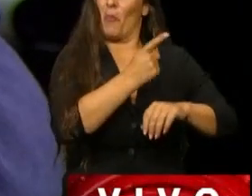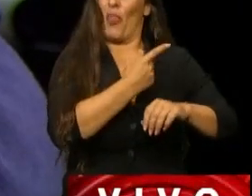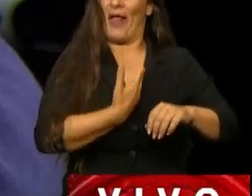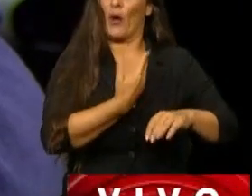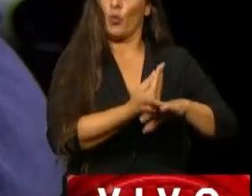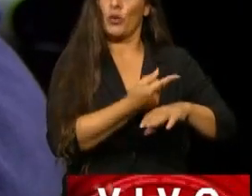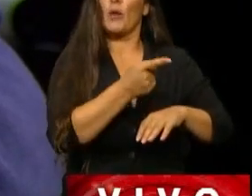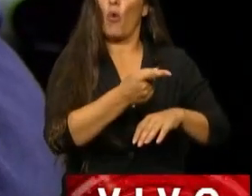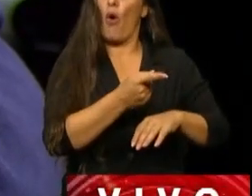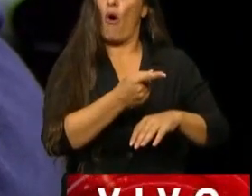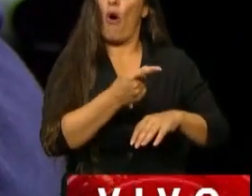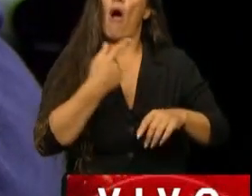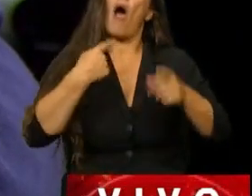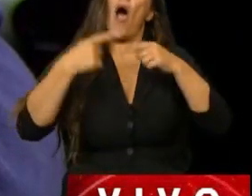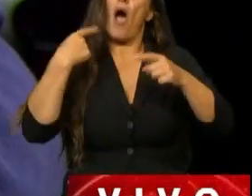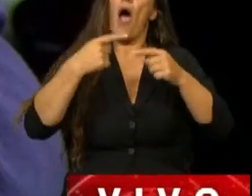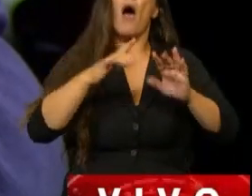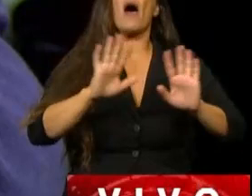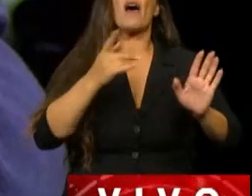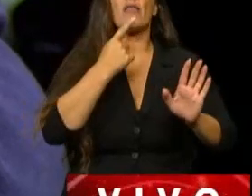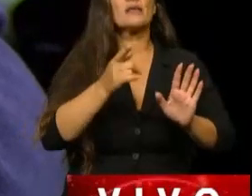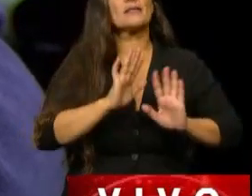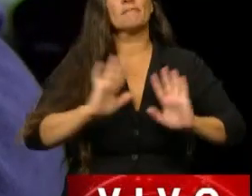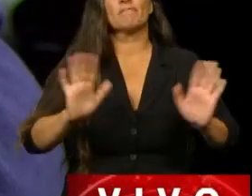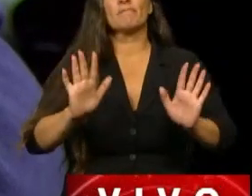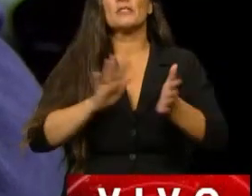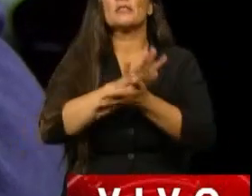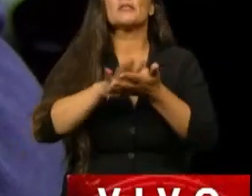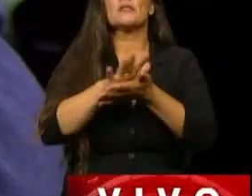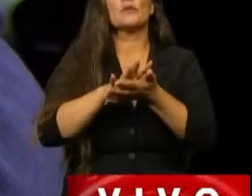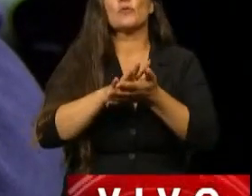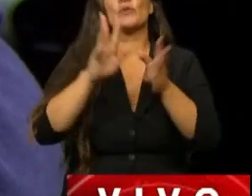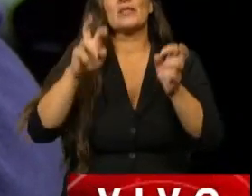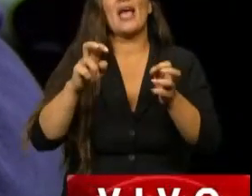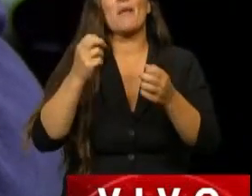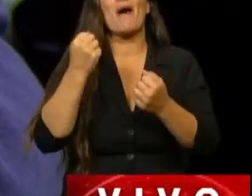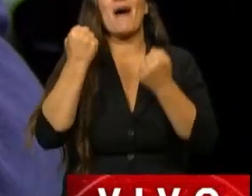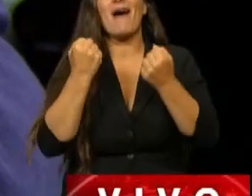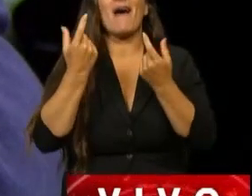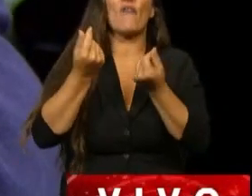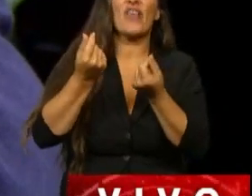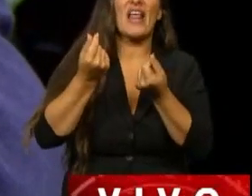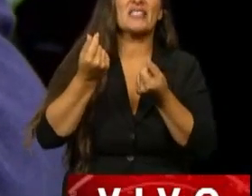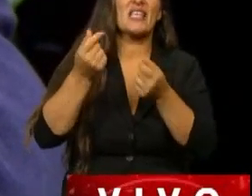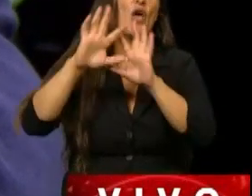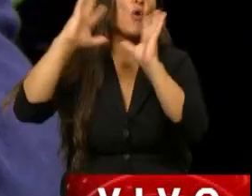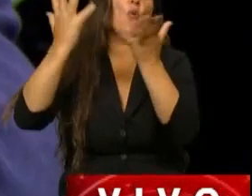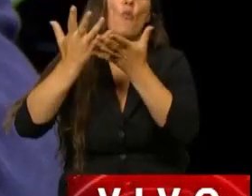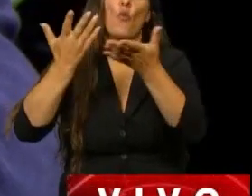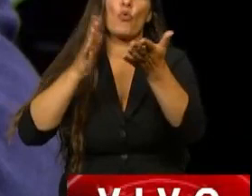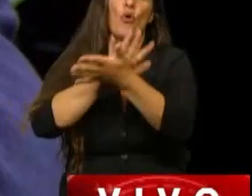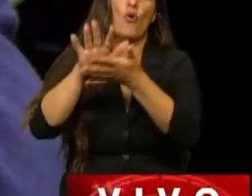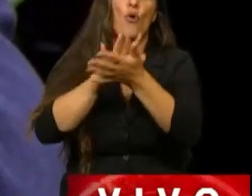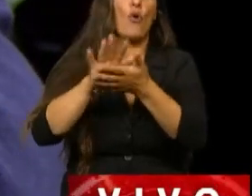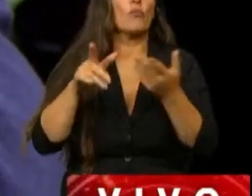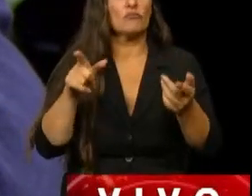haya enderezado la idea de normalizar las relaciones financieras con el mundo. Lo celebro porque es un valor